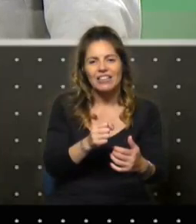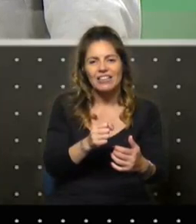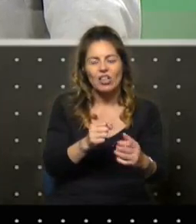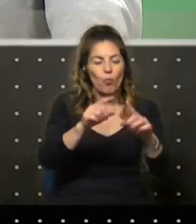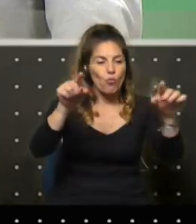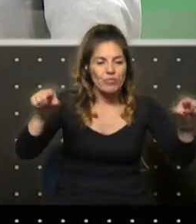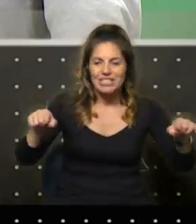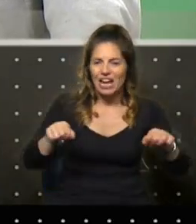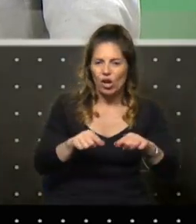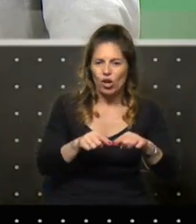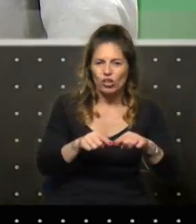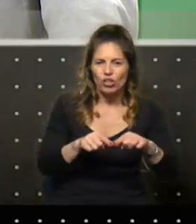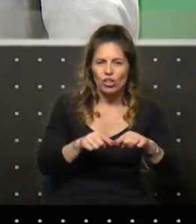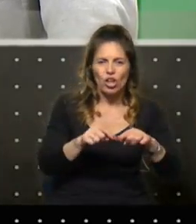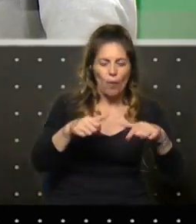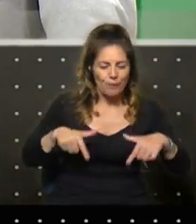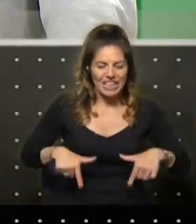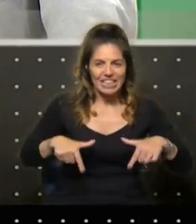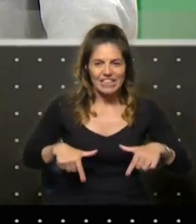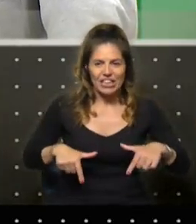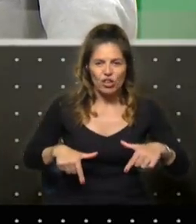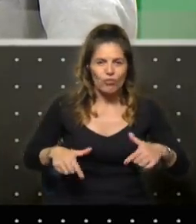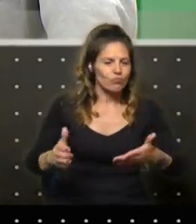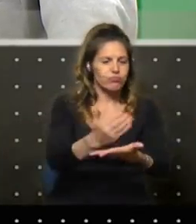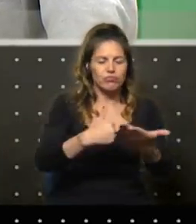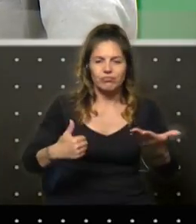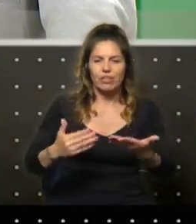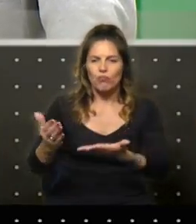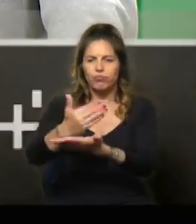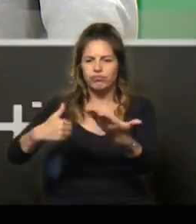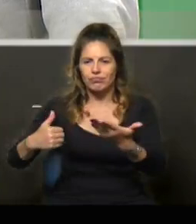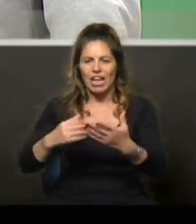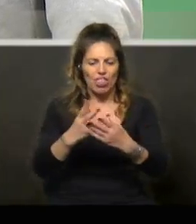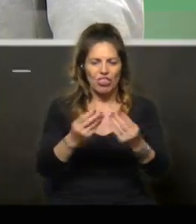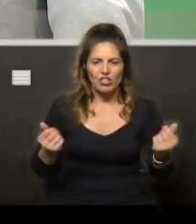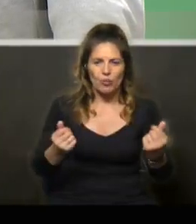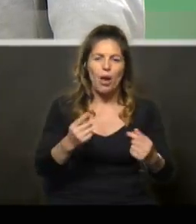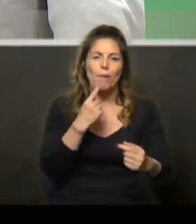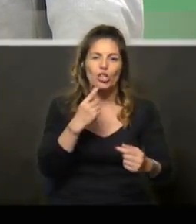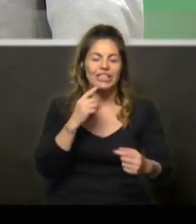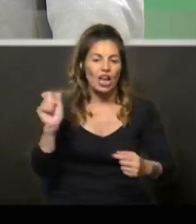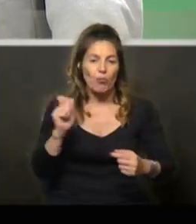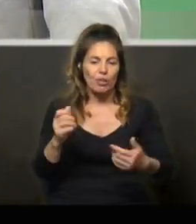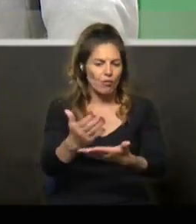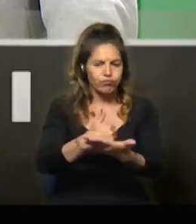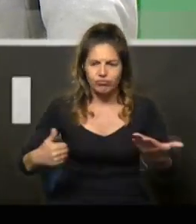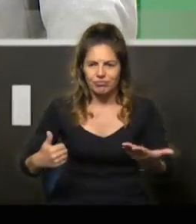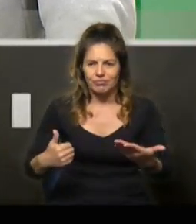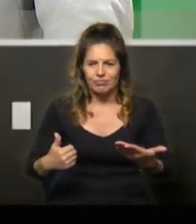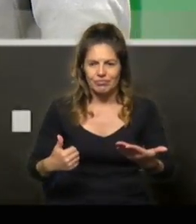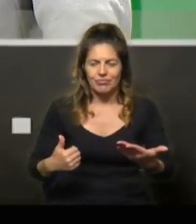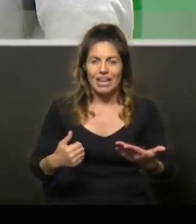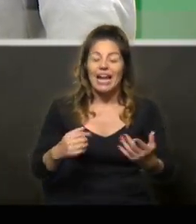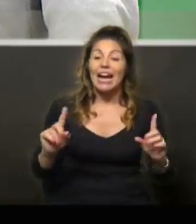pizarrón los ministerios que iba a disolver y las políticas públicas que iba a disolver eh